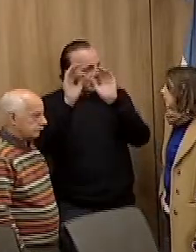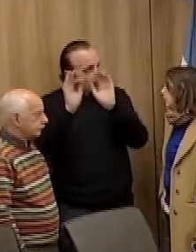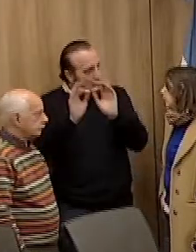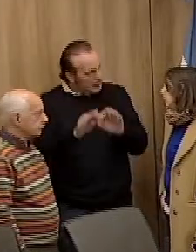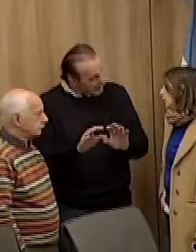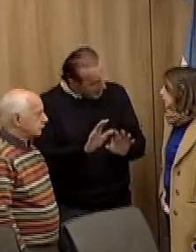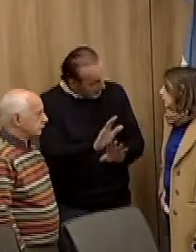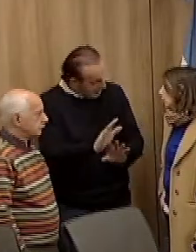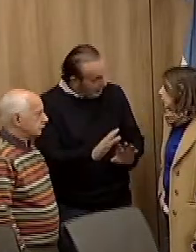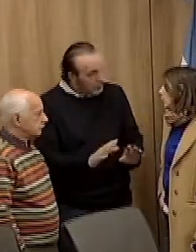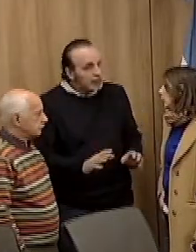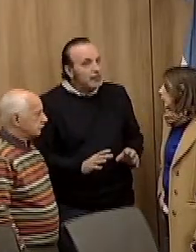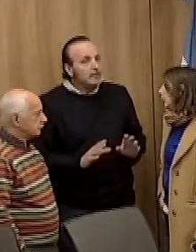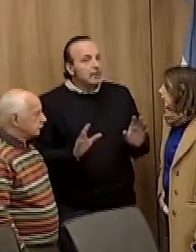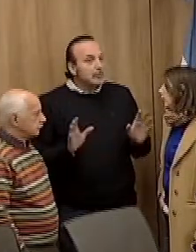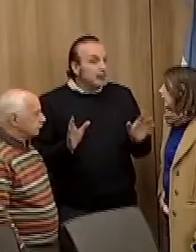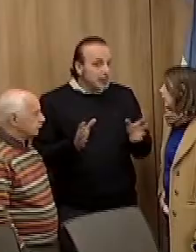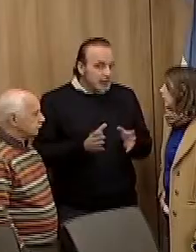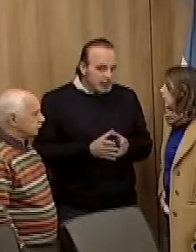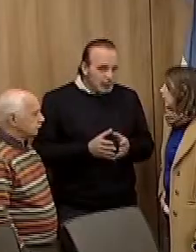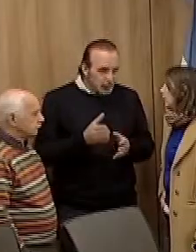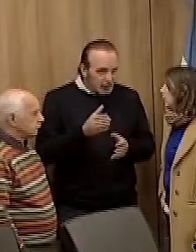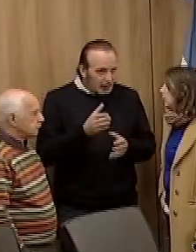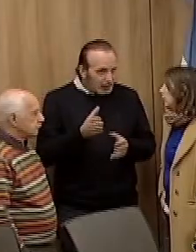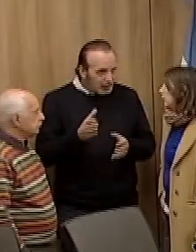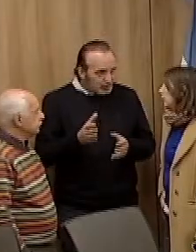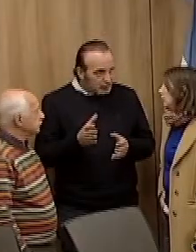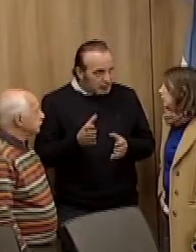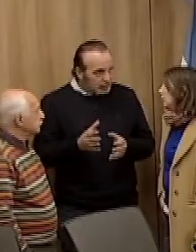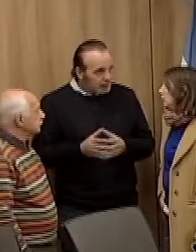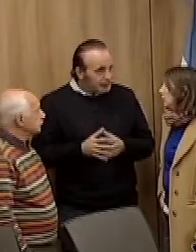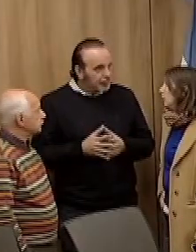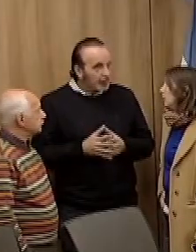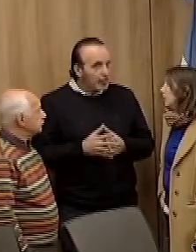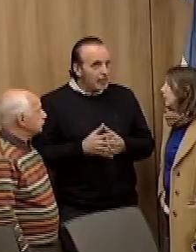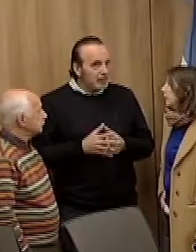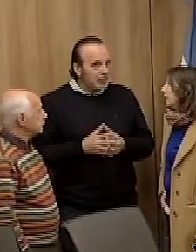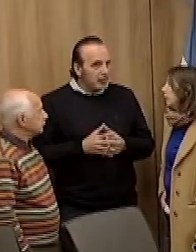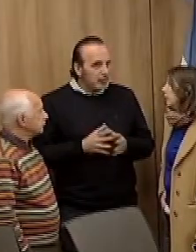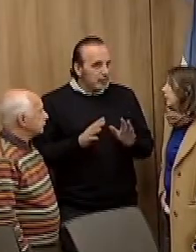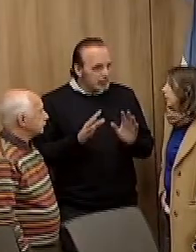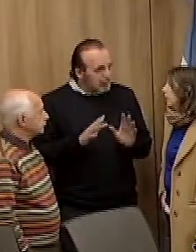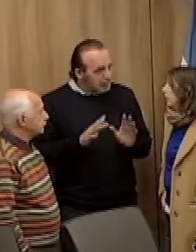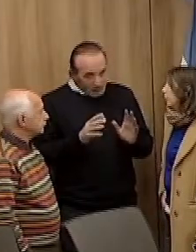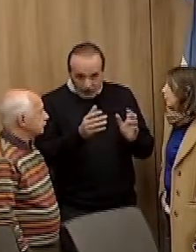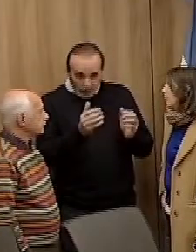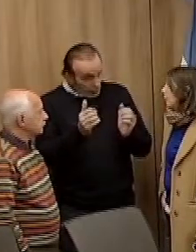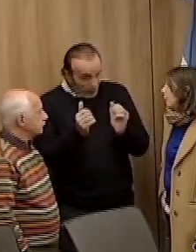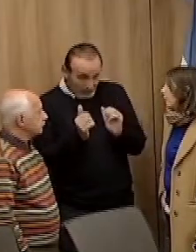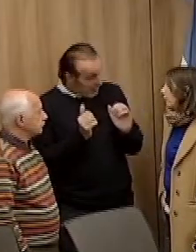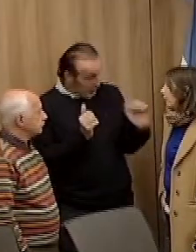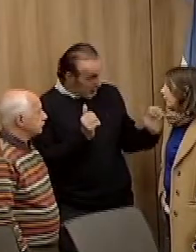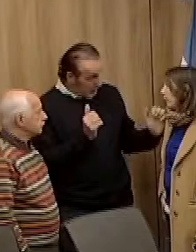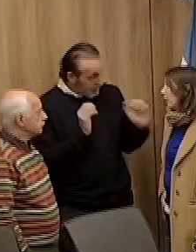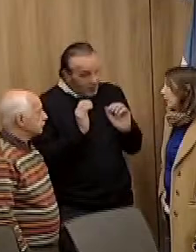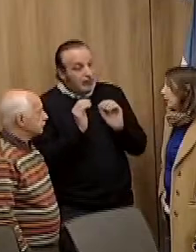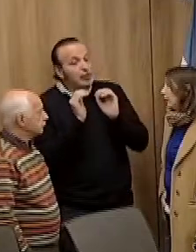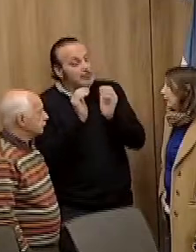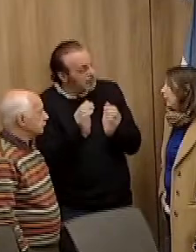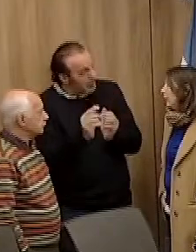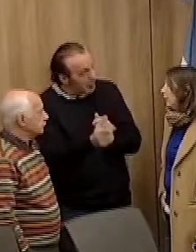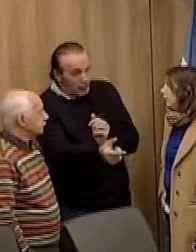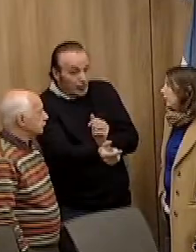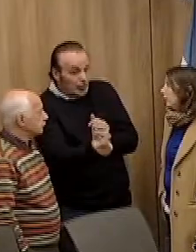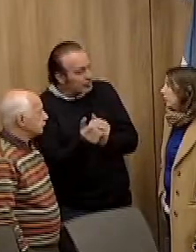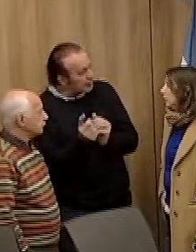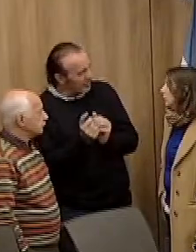jueces federales que después participaban del Lago Escondido. Y pero que bueno. eso nos lleva al otro que quería mencionar. ¿A dónde? Ahora va a estar hablando Guillermo